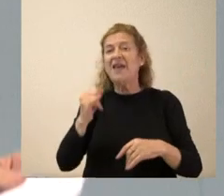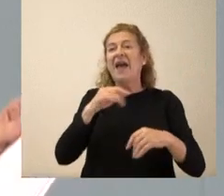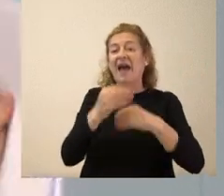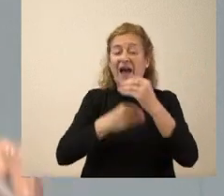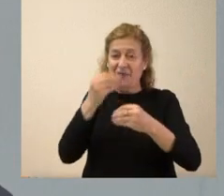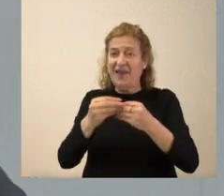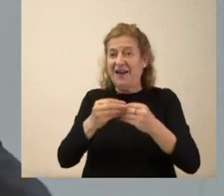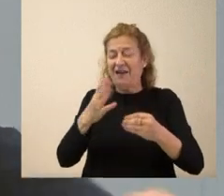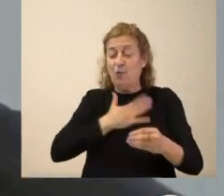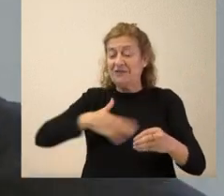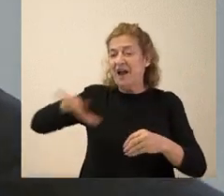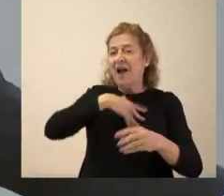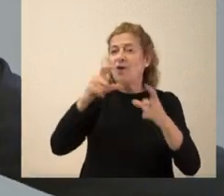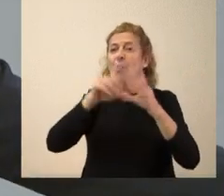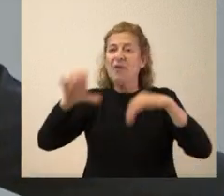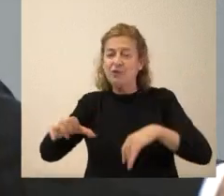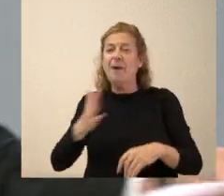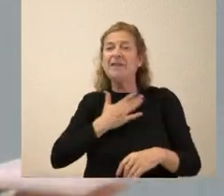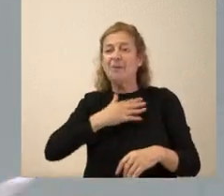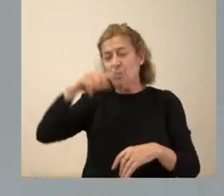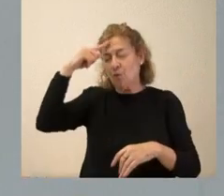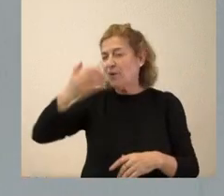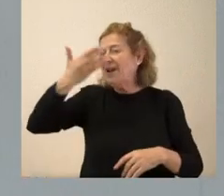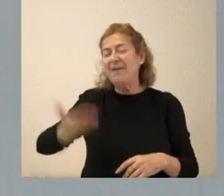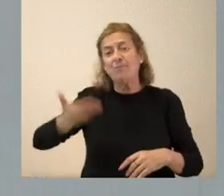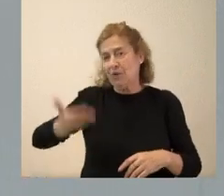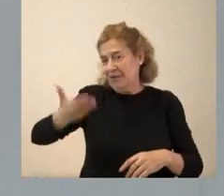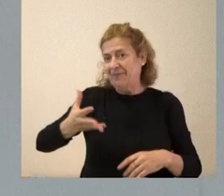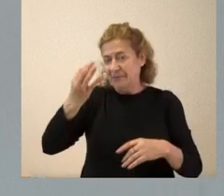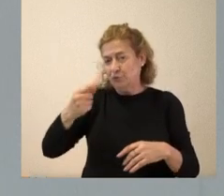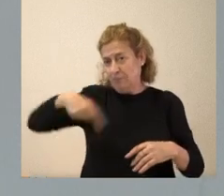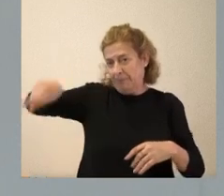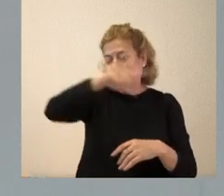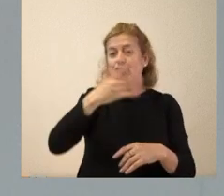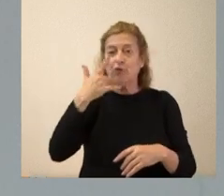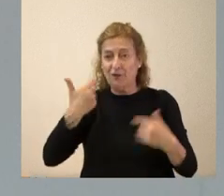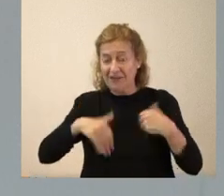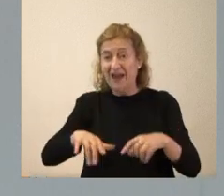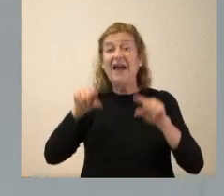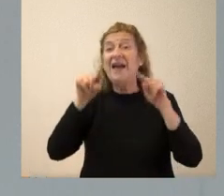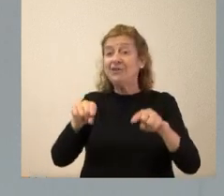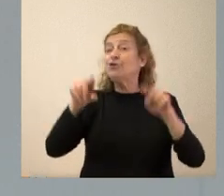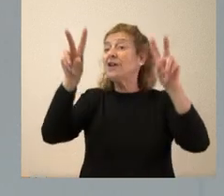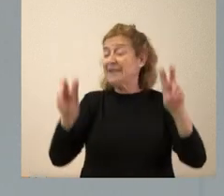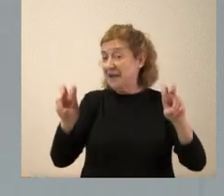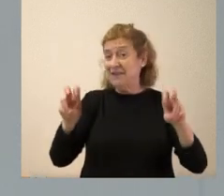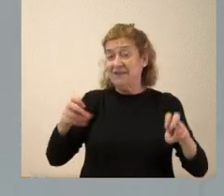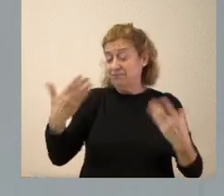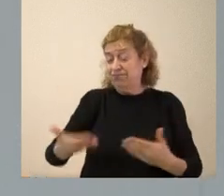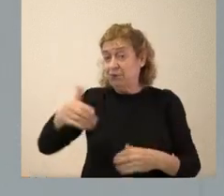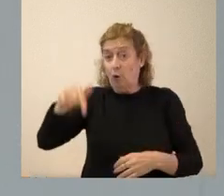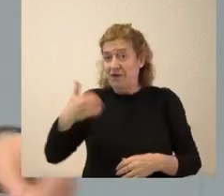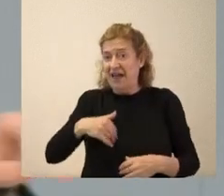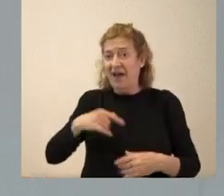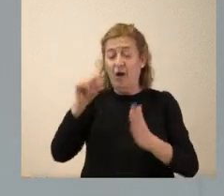del que dispone nuestra comunidad Autónoma Y qué tan importante y tan relevante es ustedes conocen estos son los asuntos fundamentales que hemos tratado